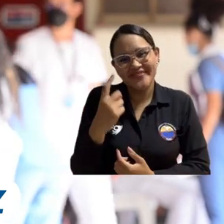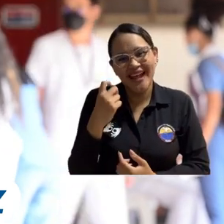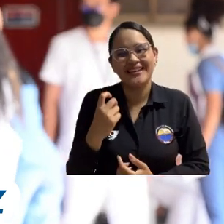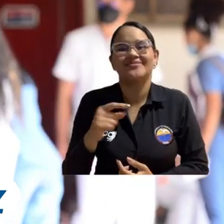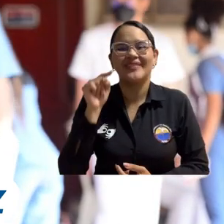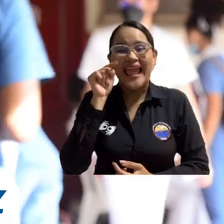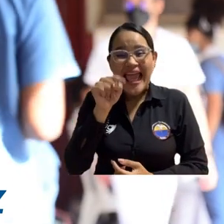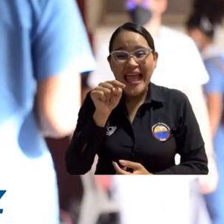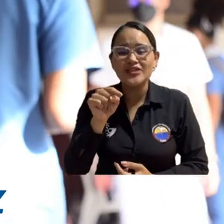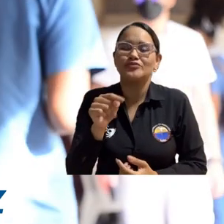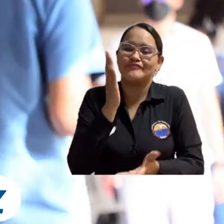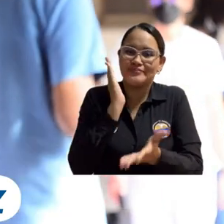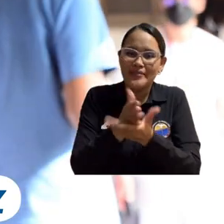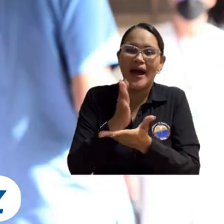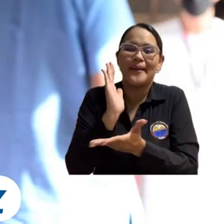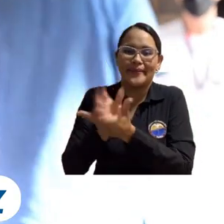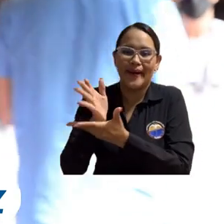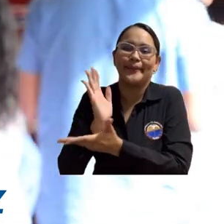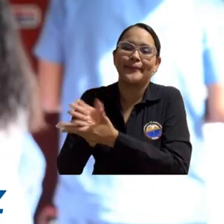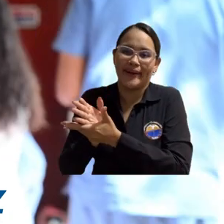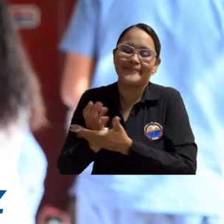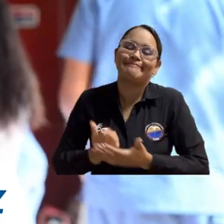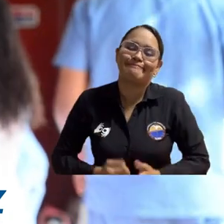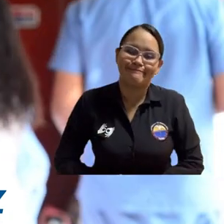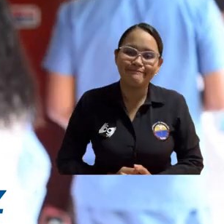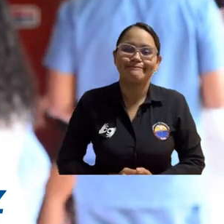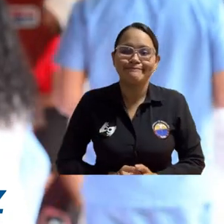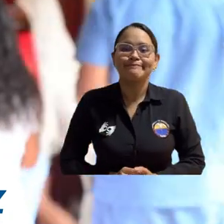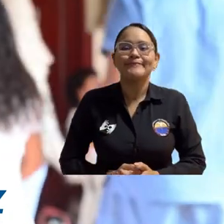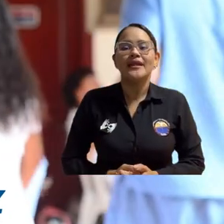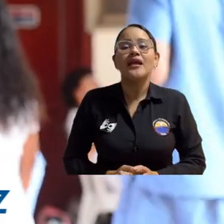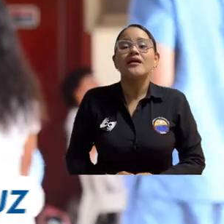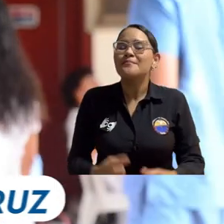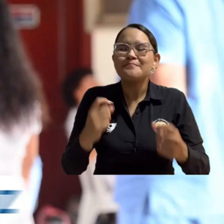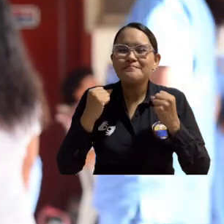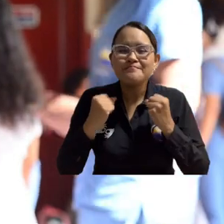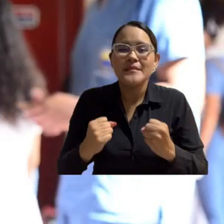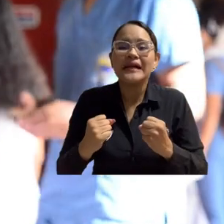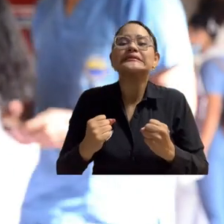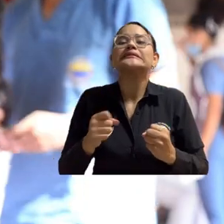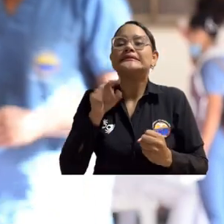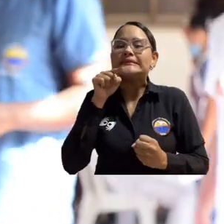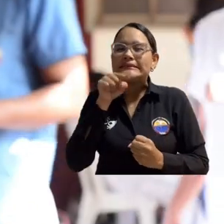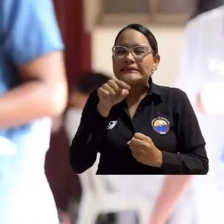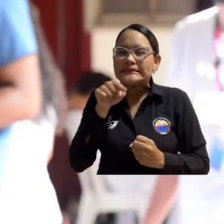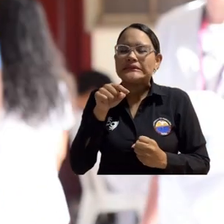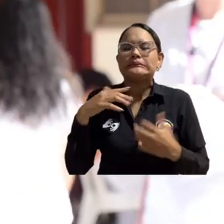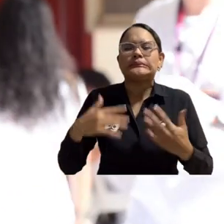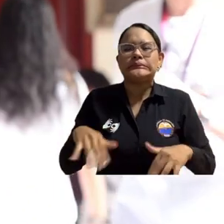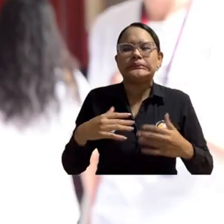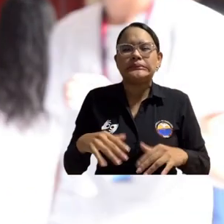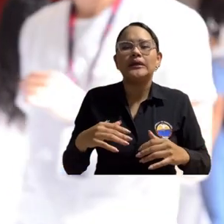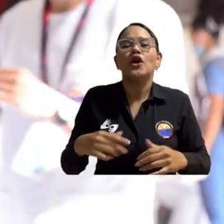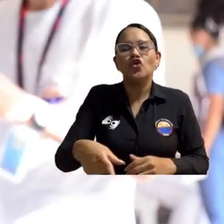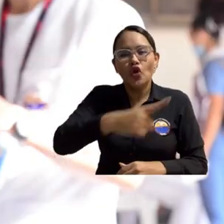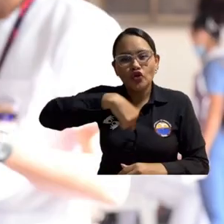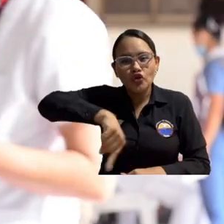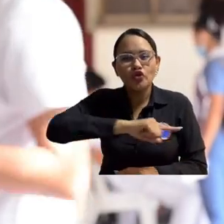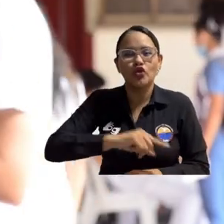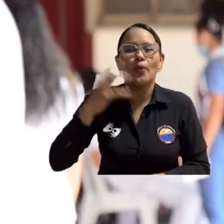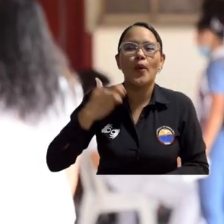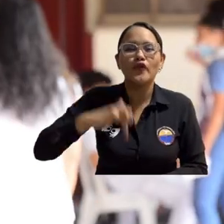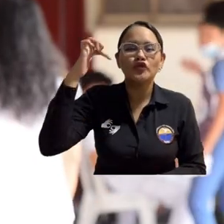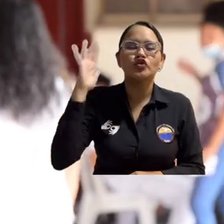hoy nos aquejan de manera bastante severa y por lo tanto tenemos una contribución como